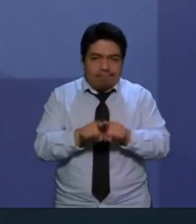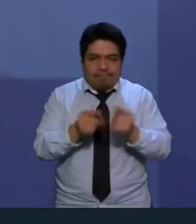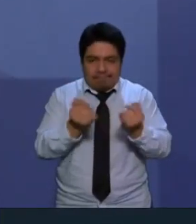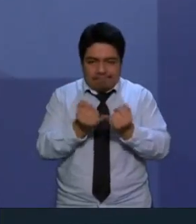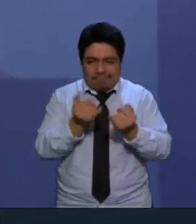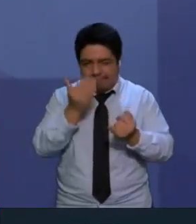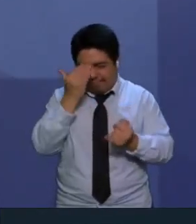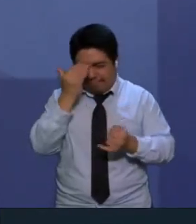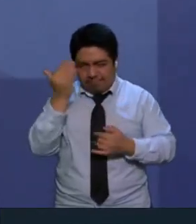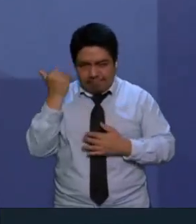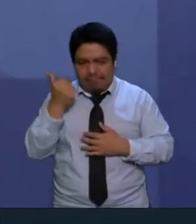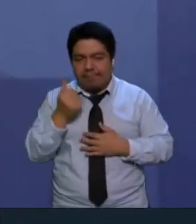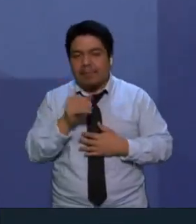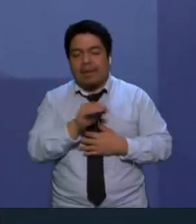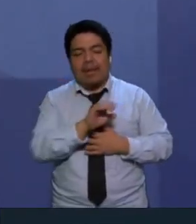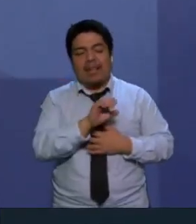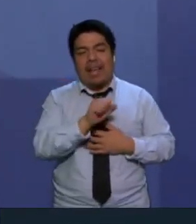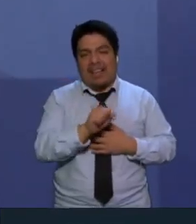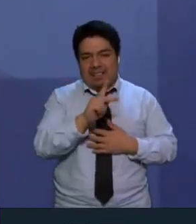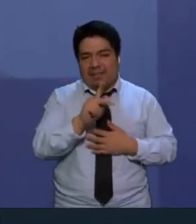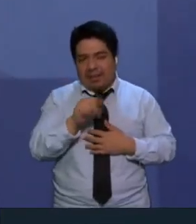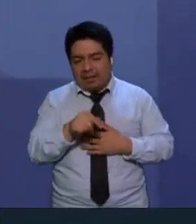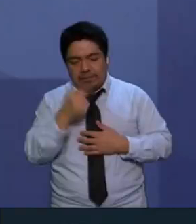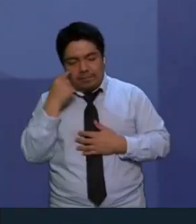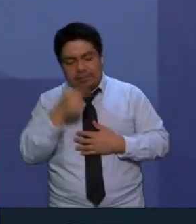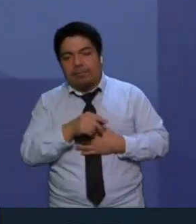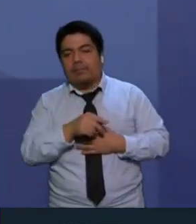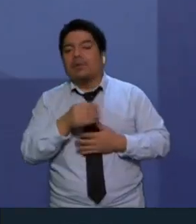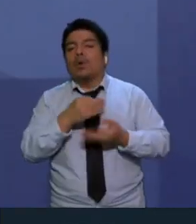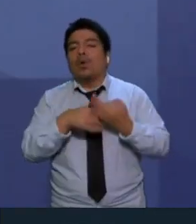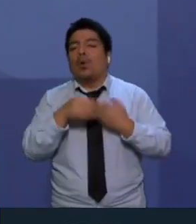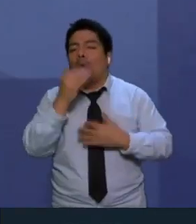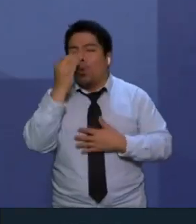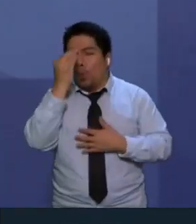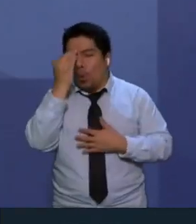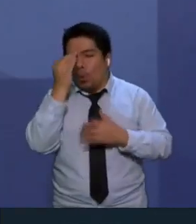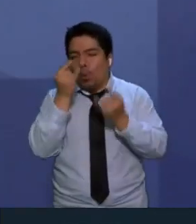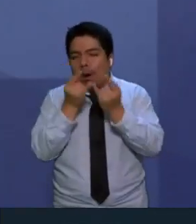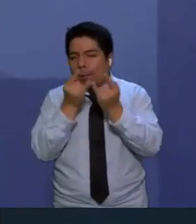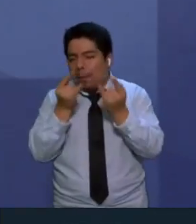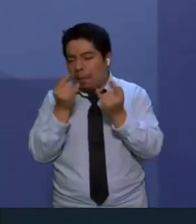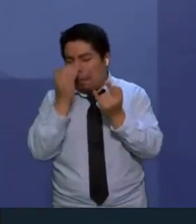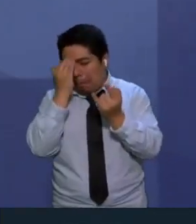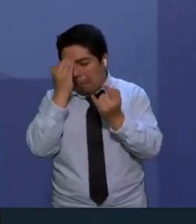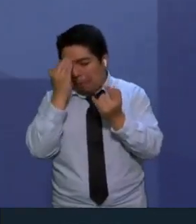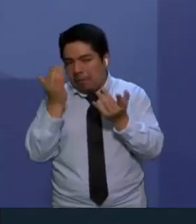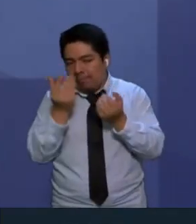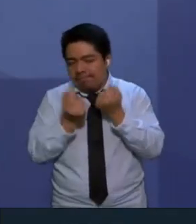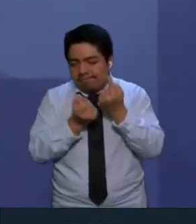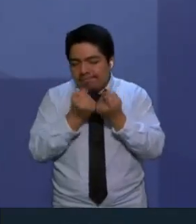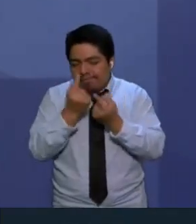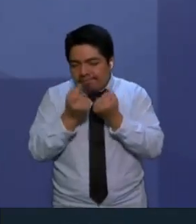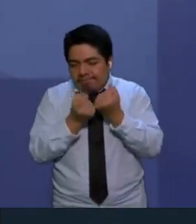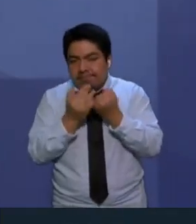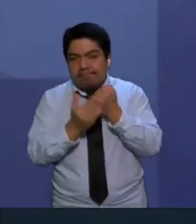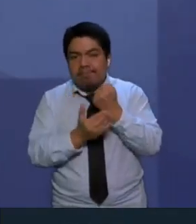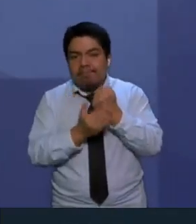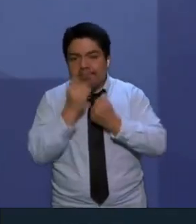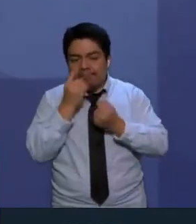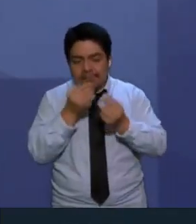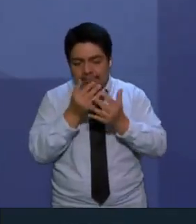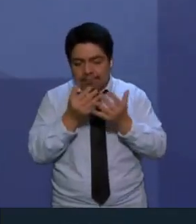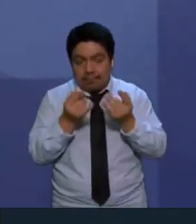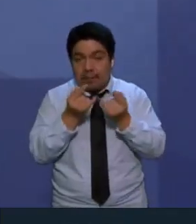platicábamos de Stephen King hace unas semanas, pues todos conocemos sus historias de alguna u otra forma porque pues se han hecho